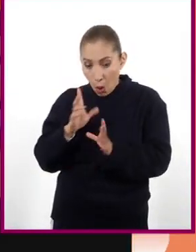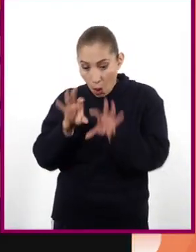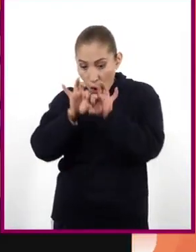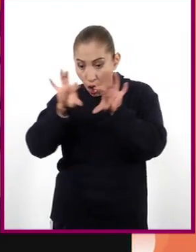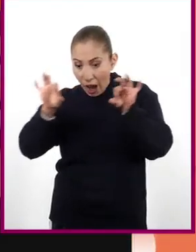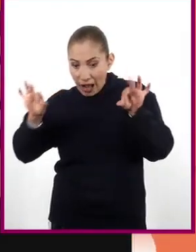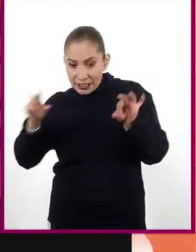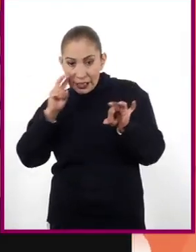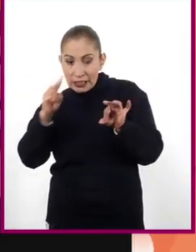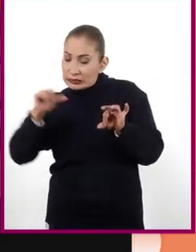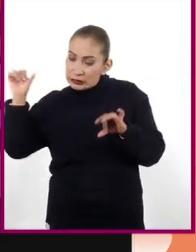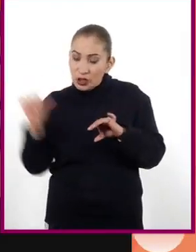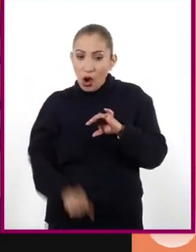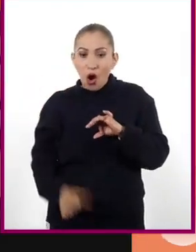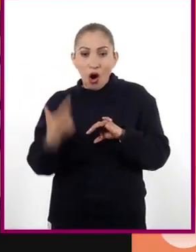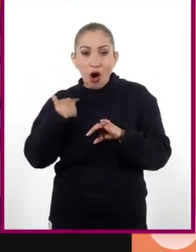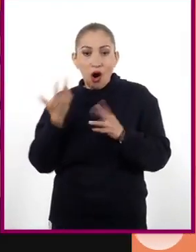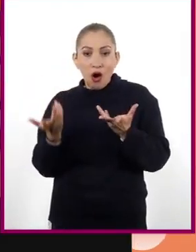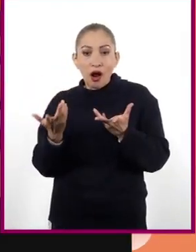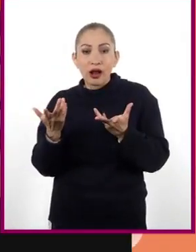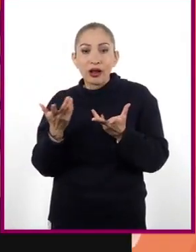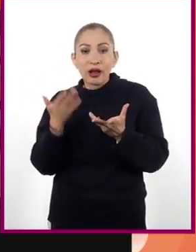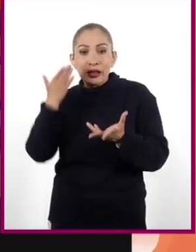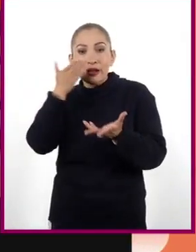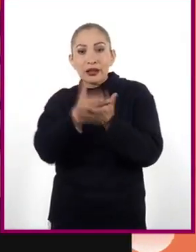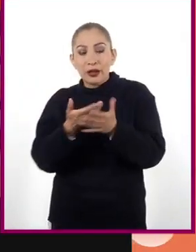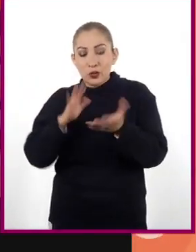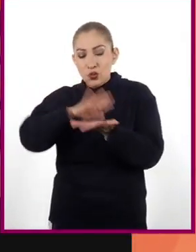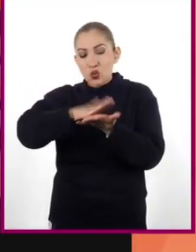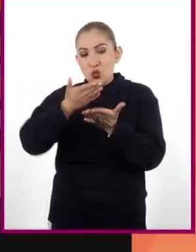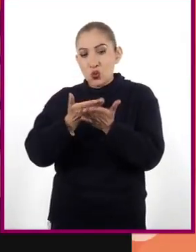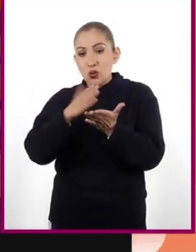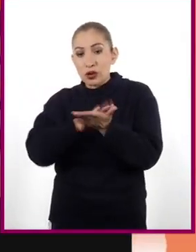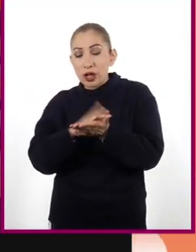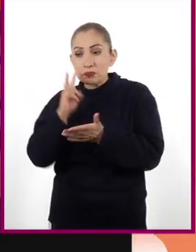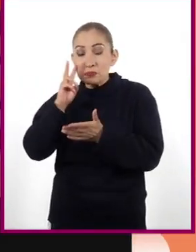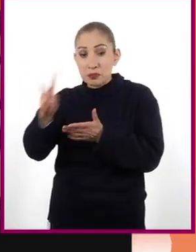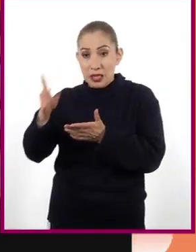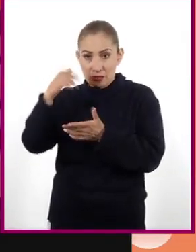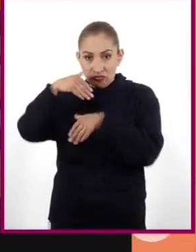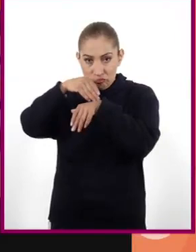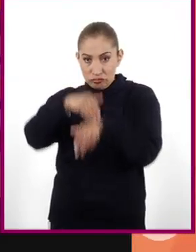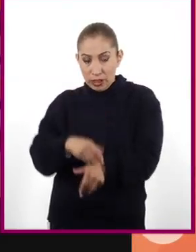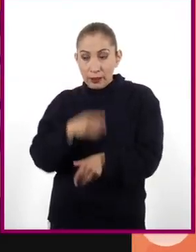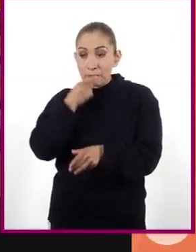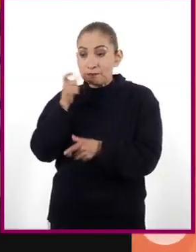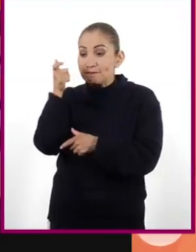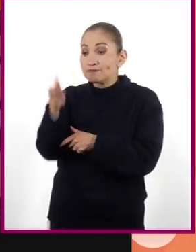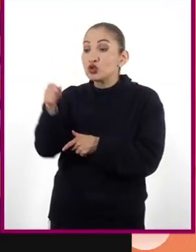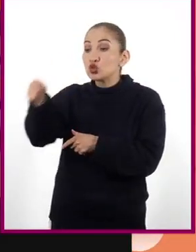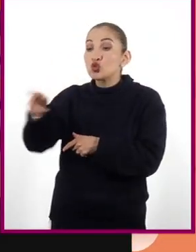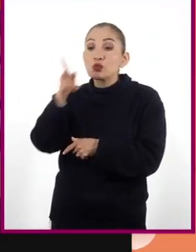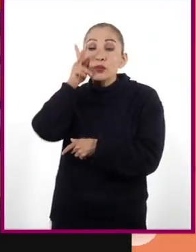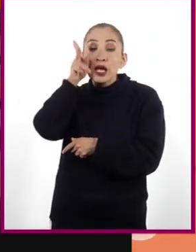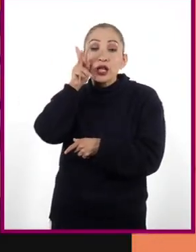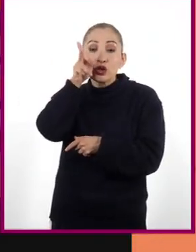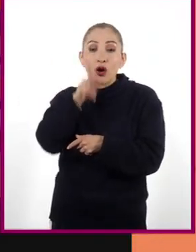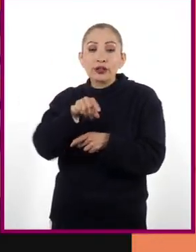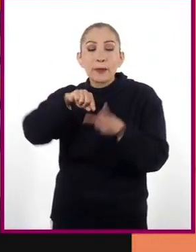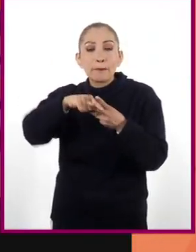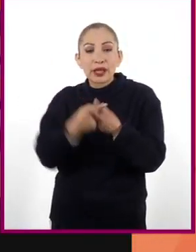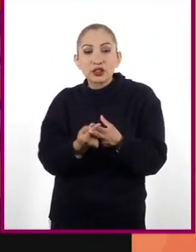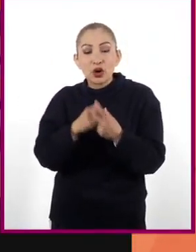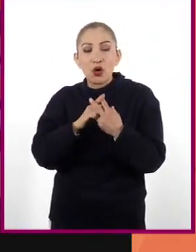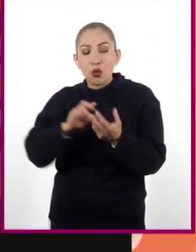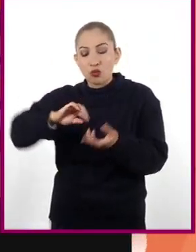longaniza y muy presto metí el sobredicho nabo en el asador, el cual mi amo, dándome el dinero para el vino, tomó y comenzó